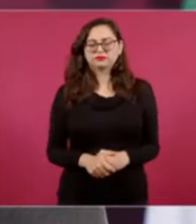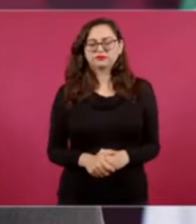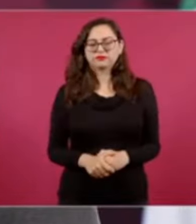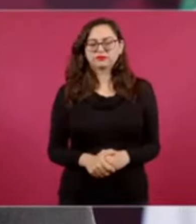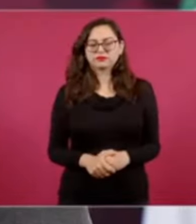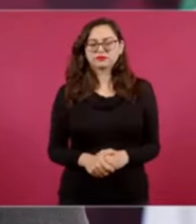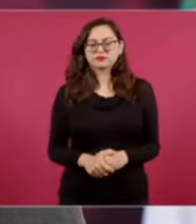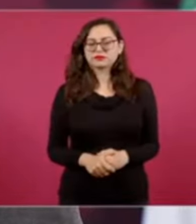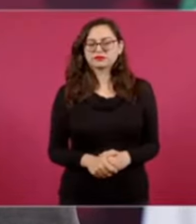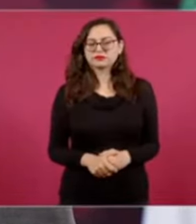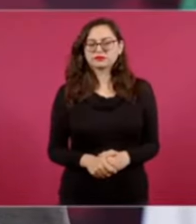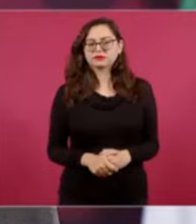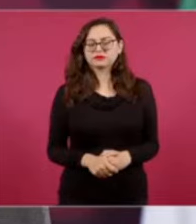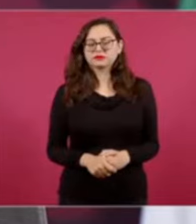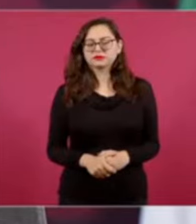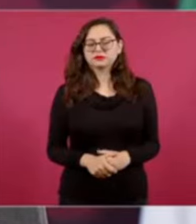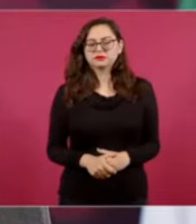De la propaganda